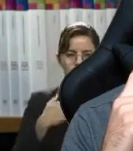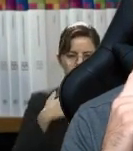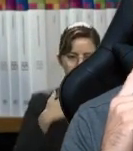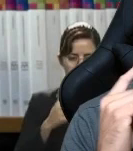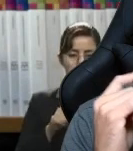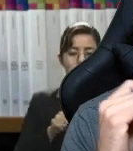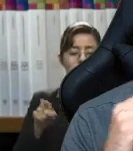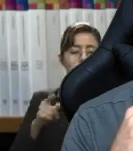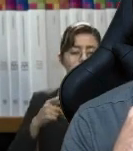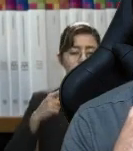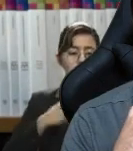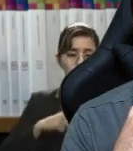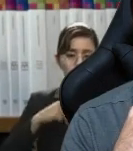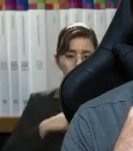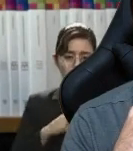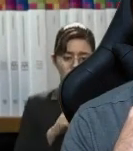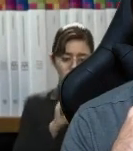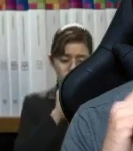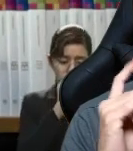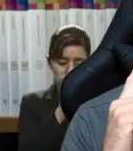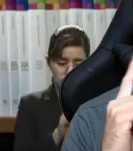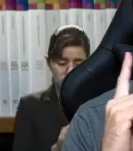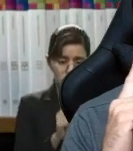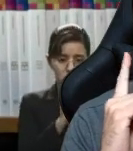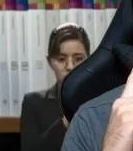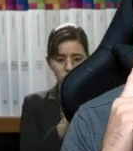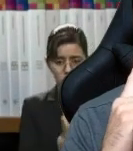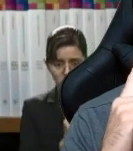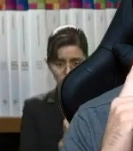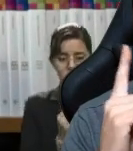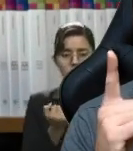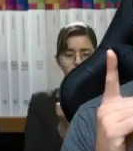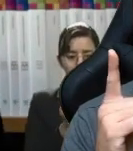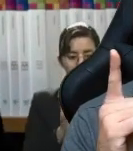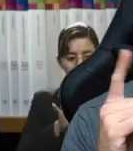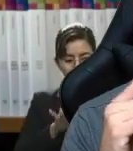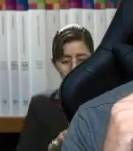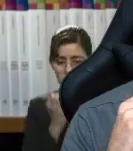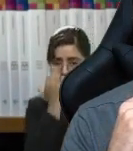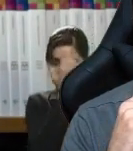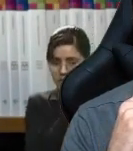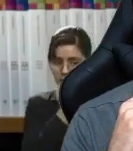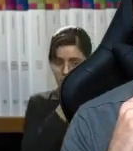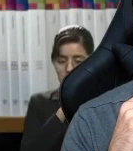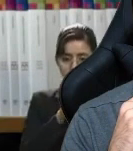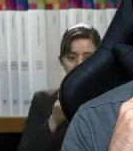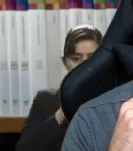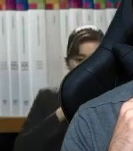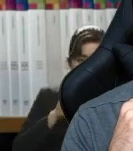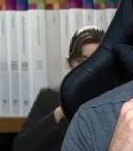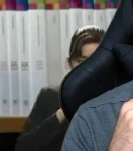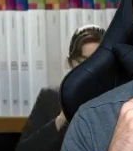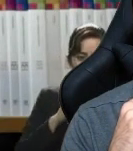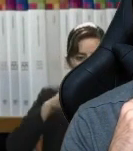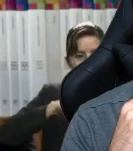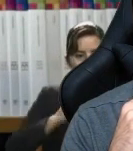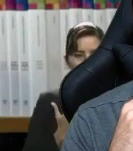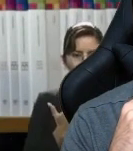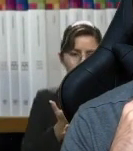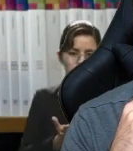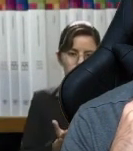que hizo la solicitud que hizo el examen que hizo el ensayo y que hizo la entrevista es la que hoy se está proponiendo y por eso la voy a acompañar